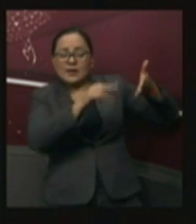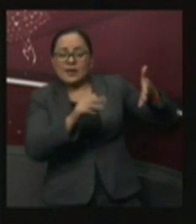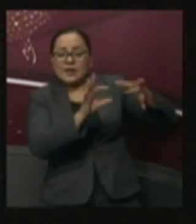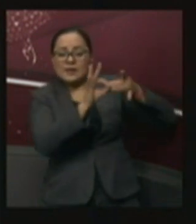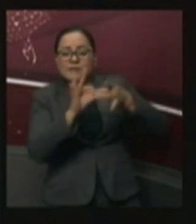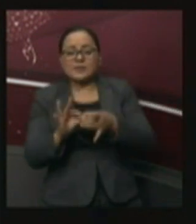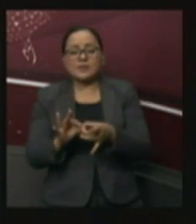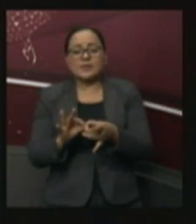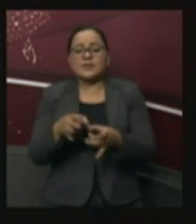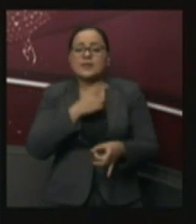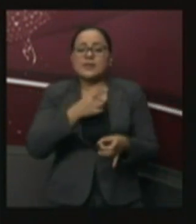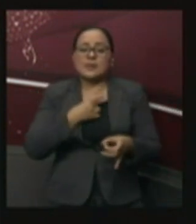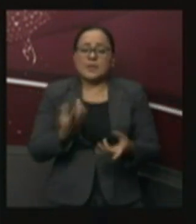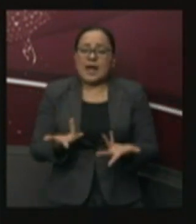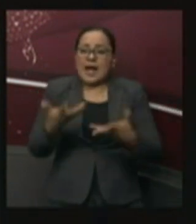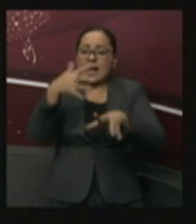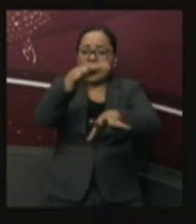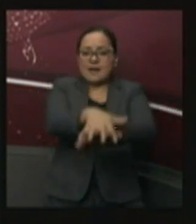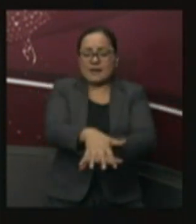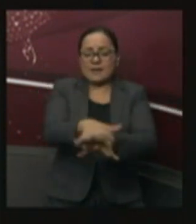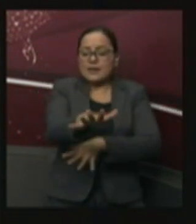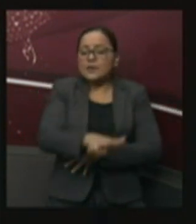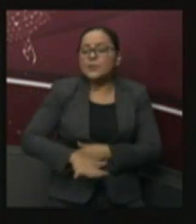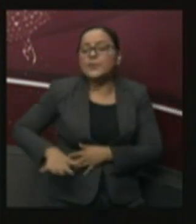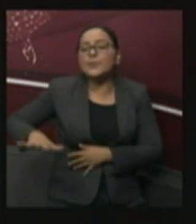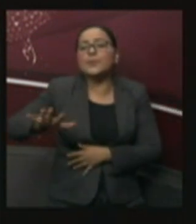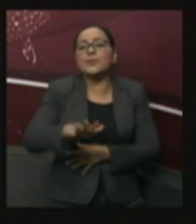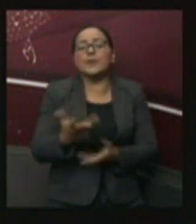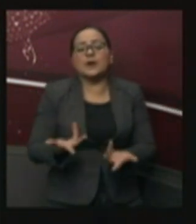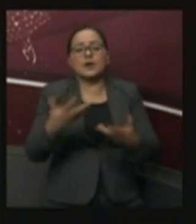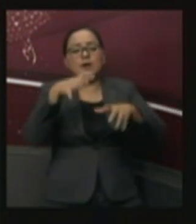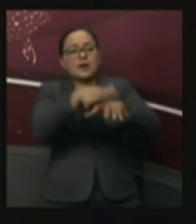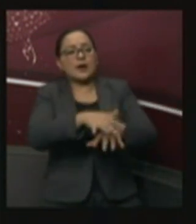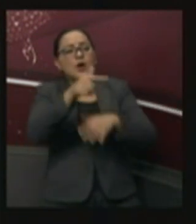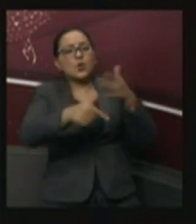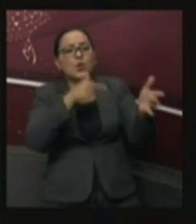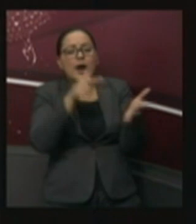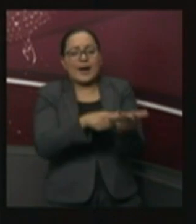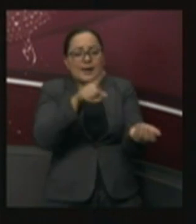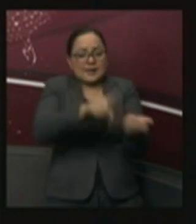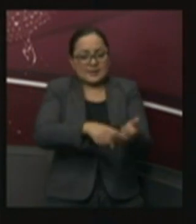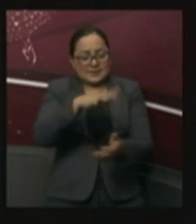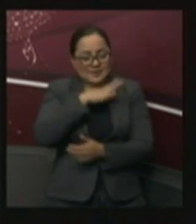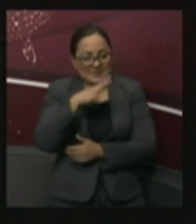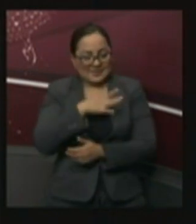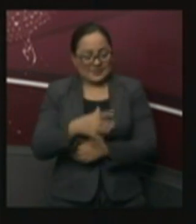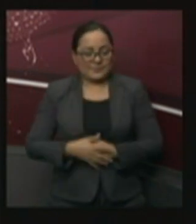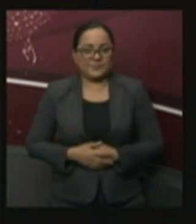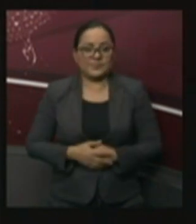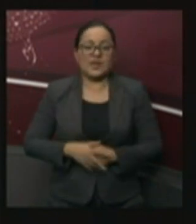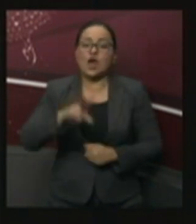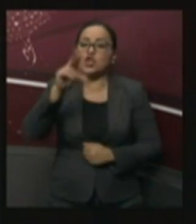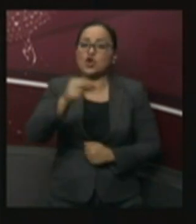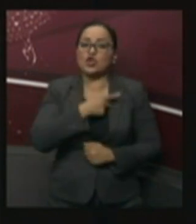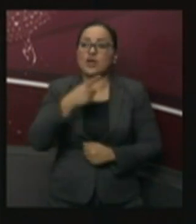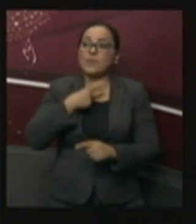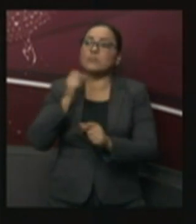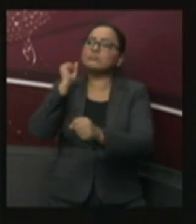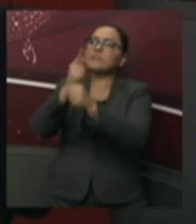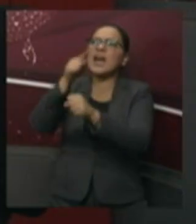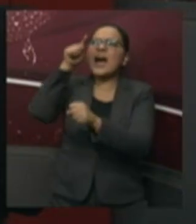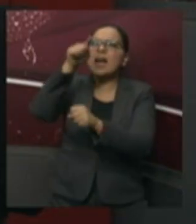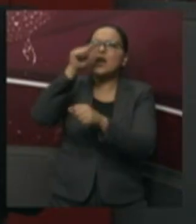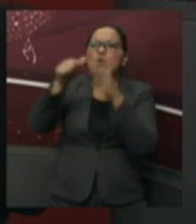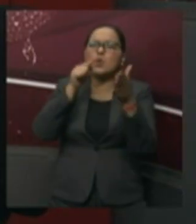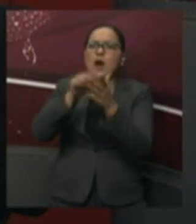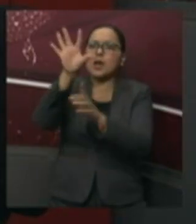participar naturalmente, orgánicamente, del espacio arquitectónico. Es decir, no se elige